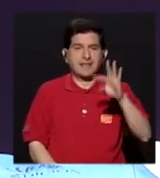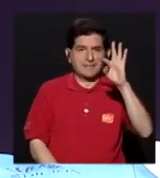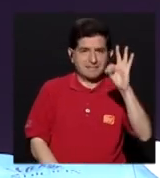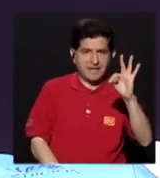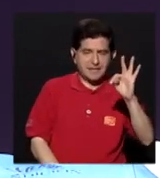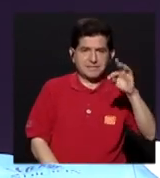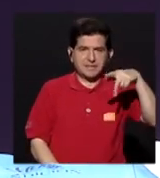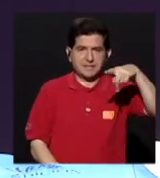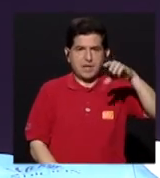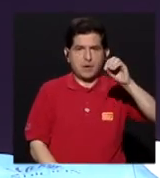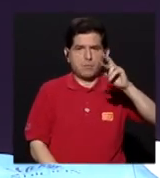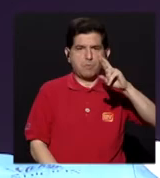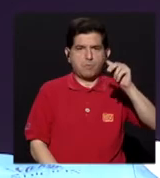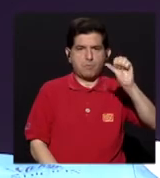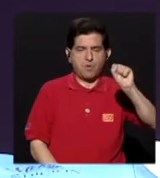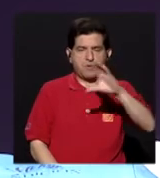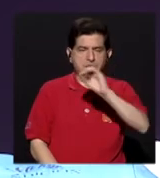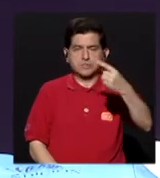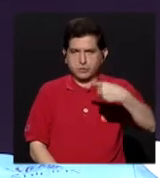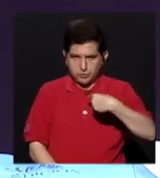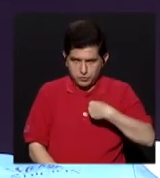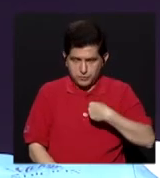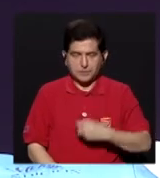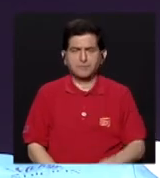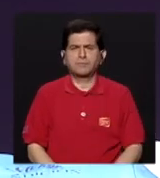Teresita Porras y mío, de que